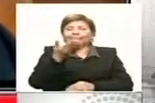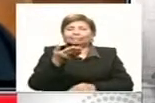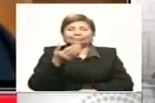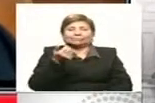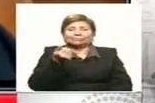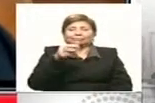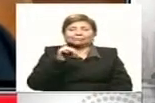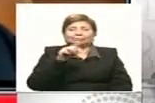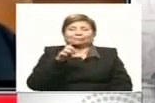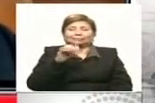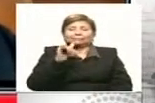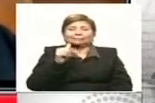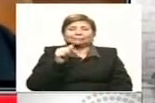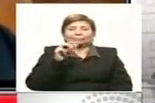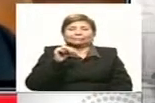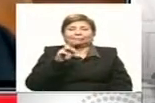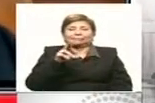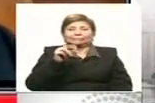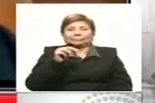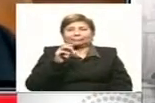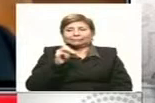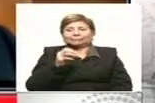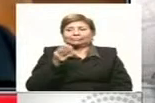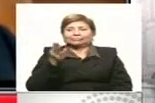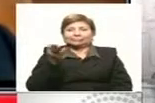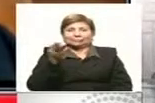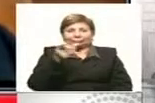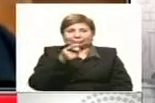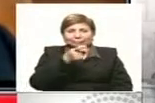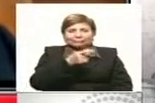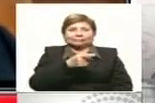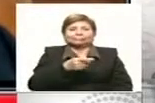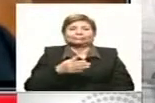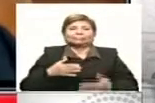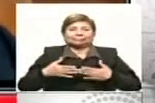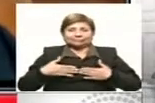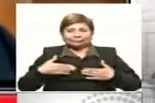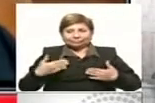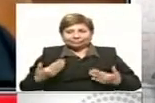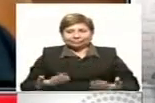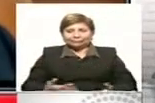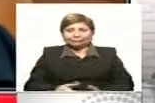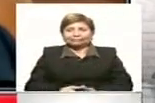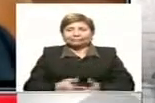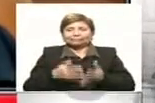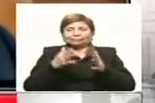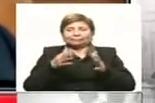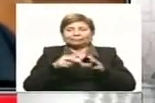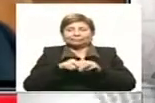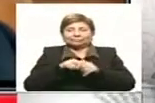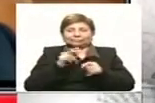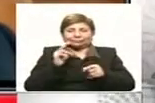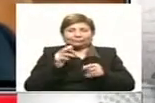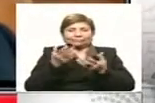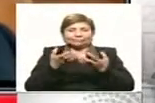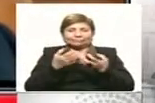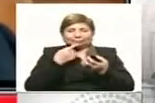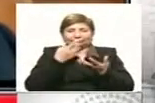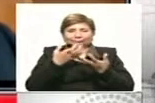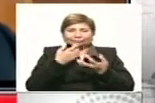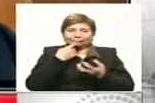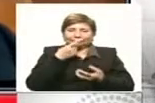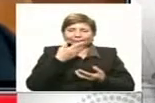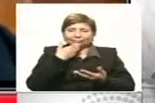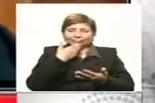Amalia Moreno, y que usted puede dejar de participar en el momento que crea